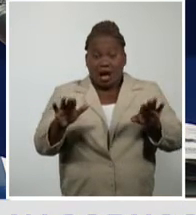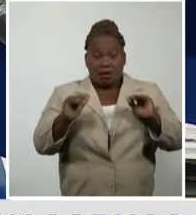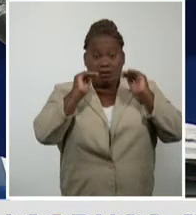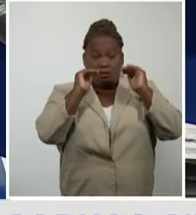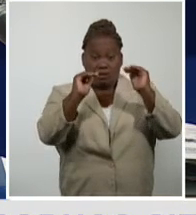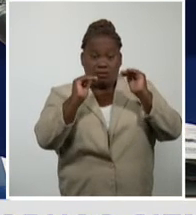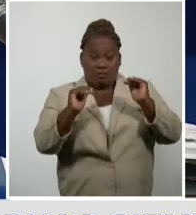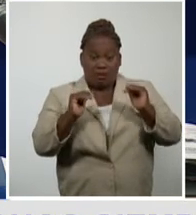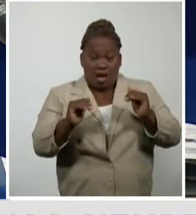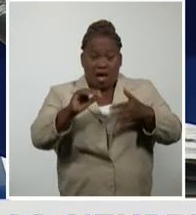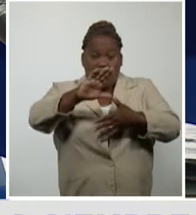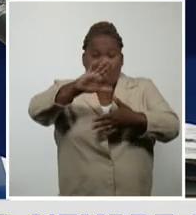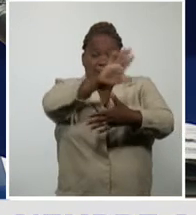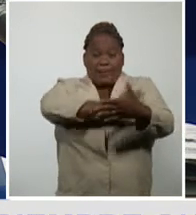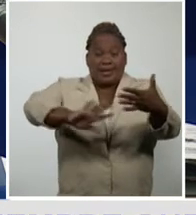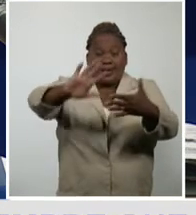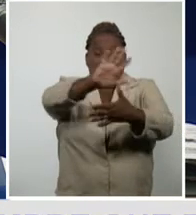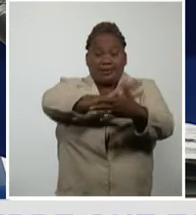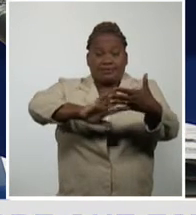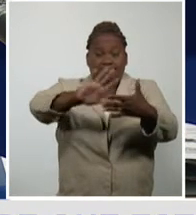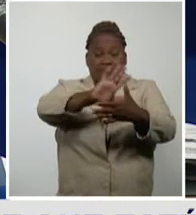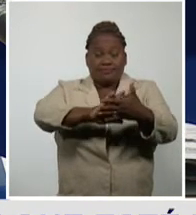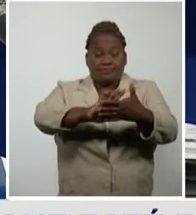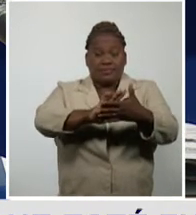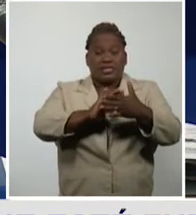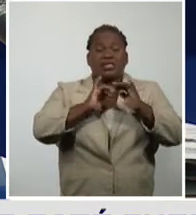de las Américas se reportan